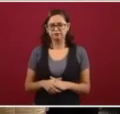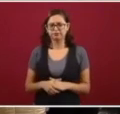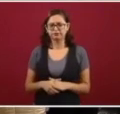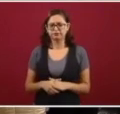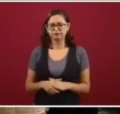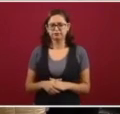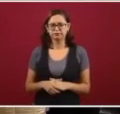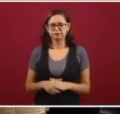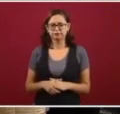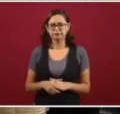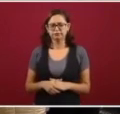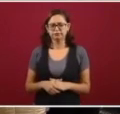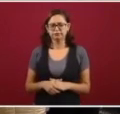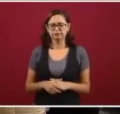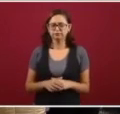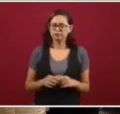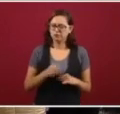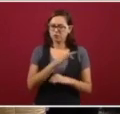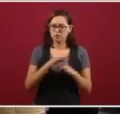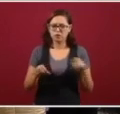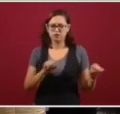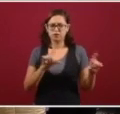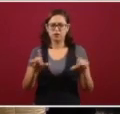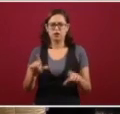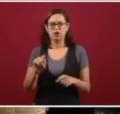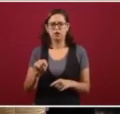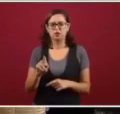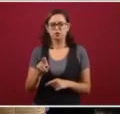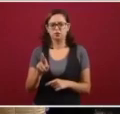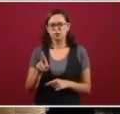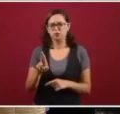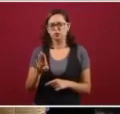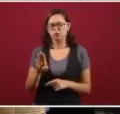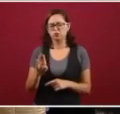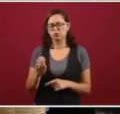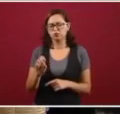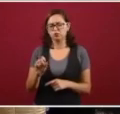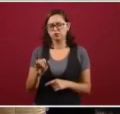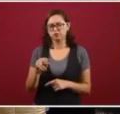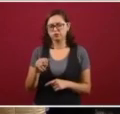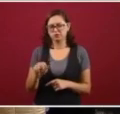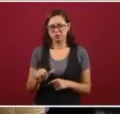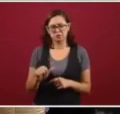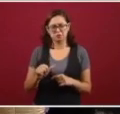Y turbocina, que es la que se ha mantenido igual.